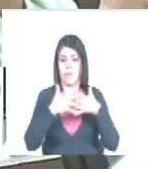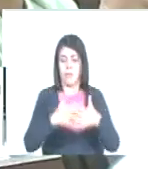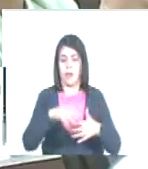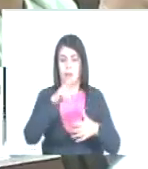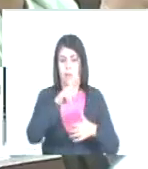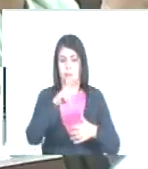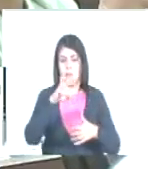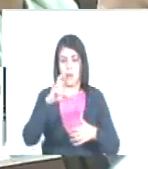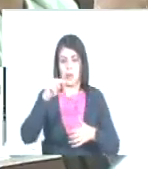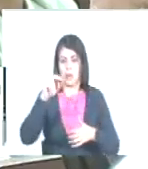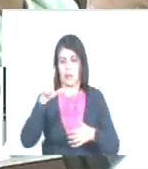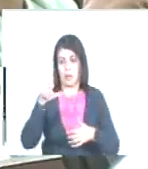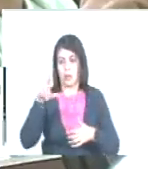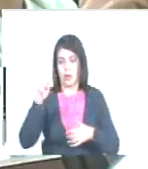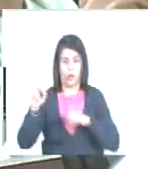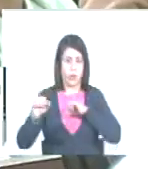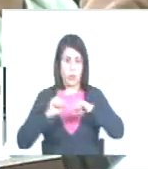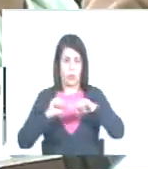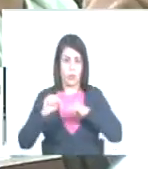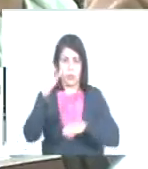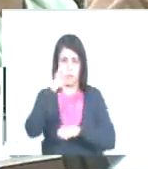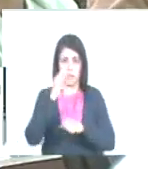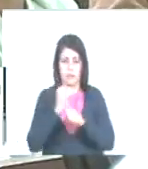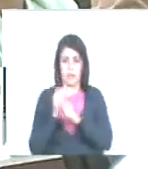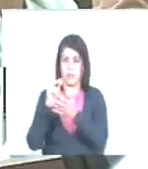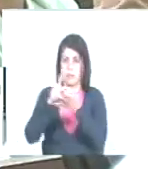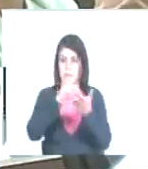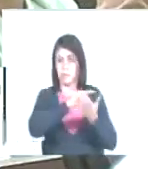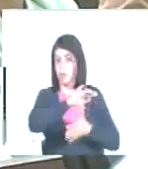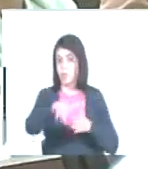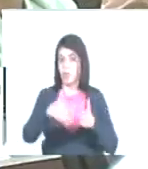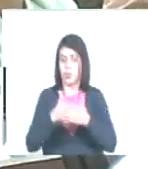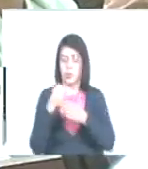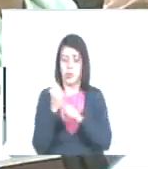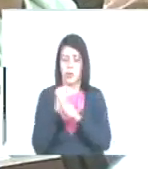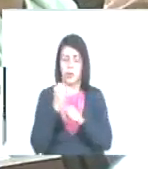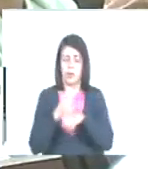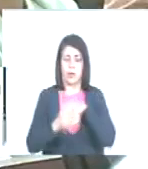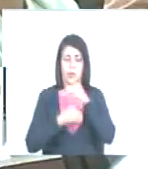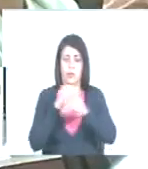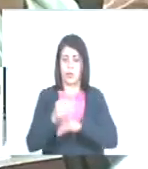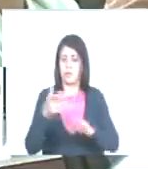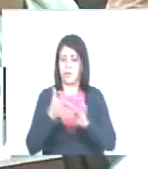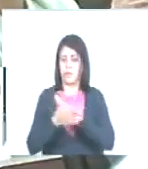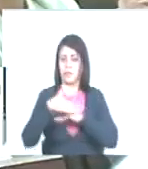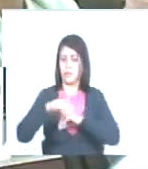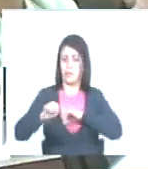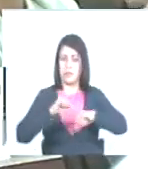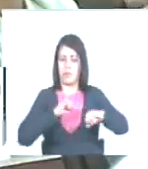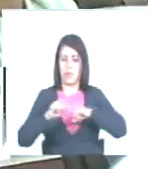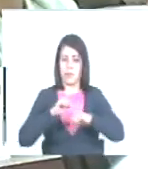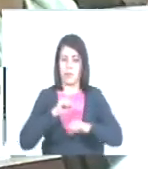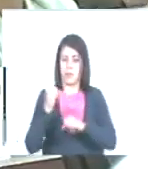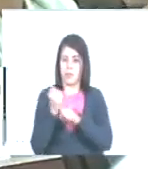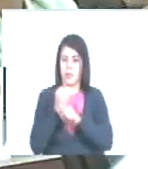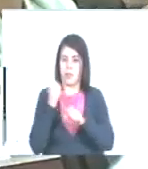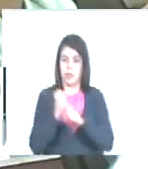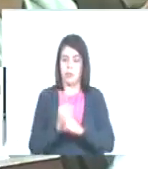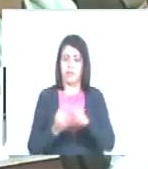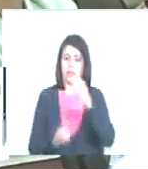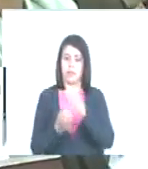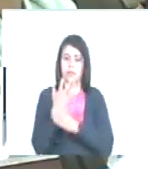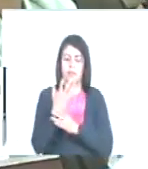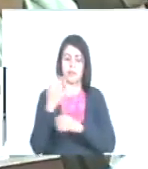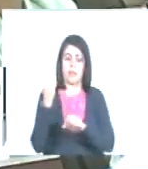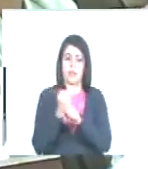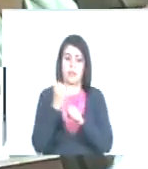Benalún, estuvo también en el movimiento sindical, participó en todas las tareas que tuviesen que ver con el movimiento obrero, en la